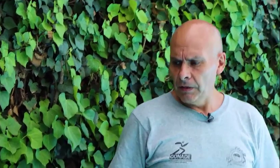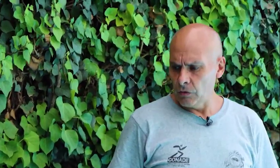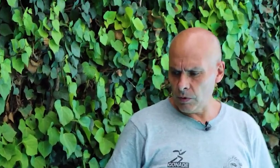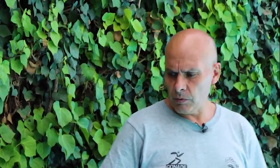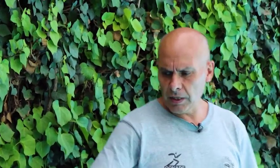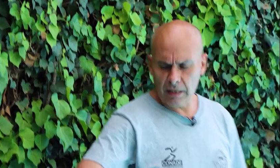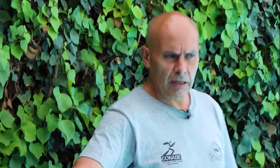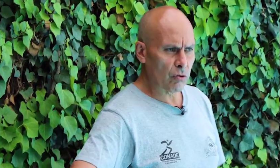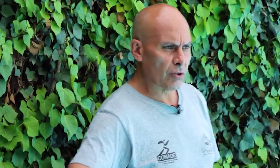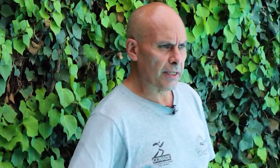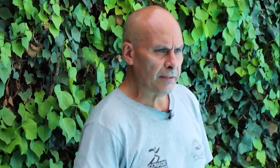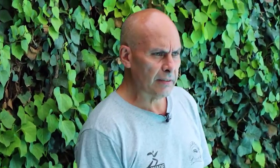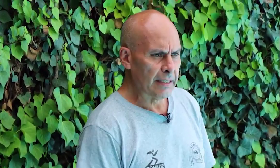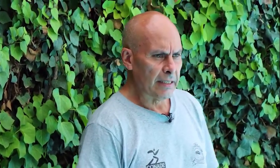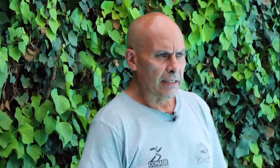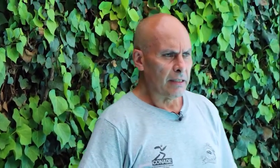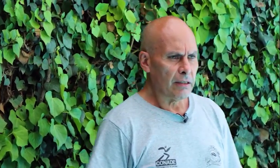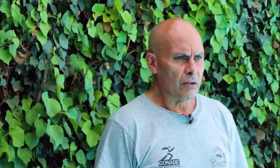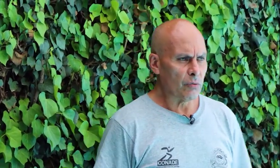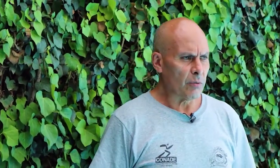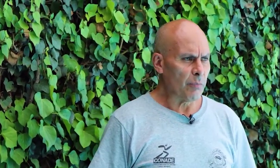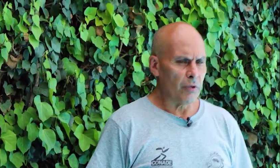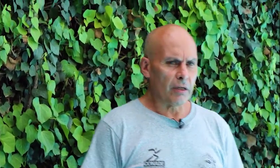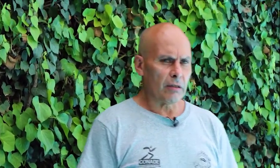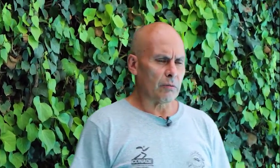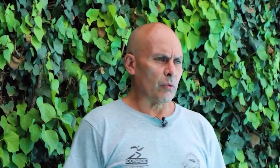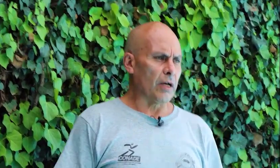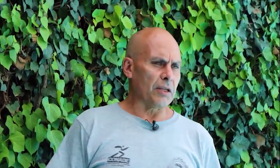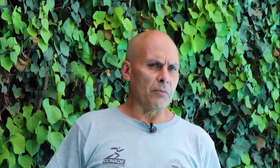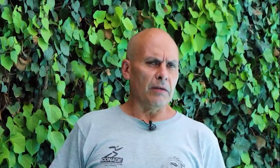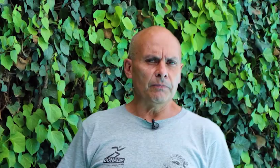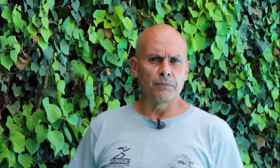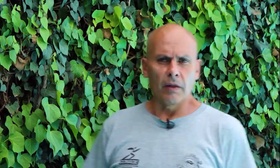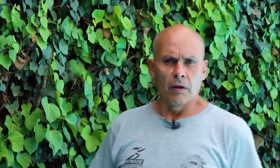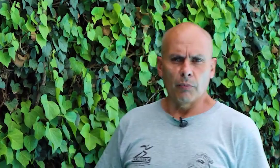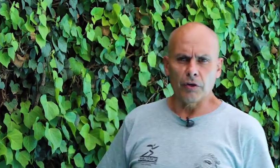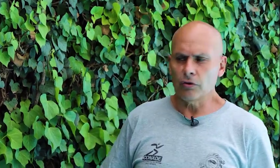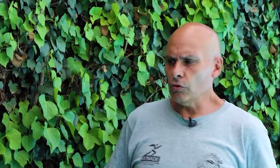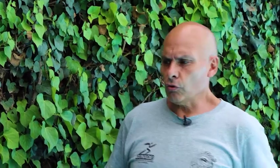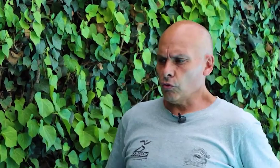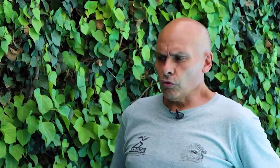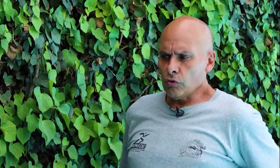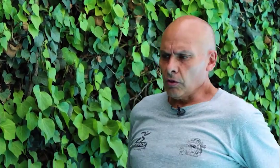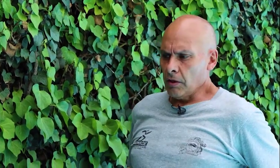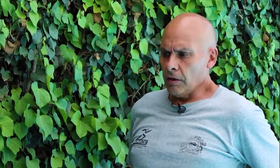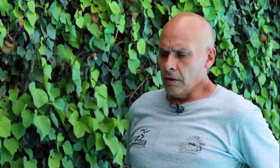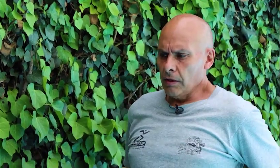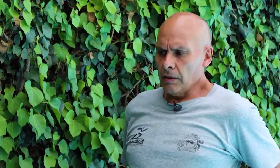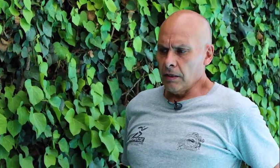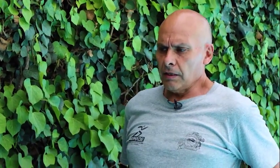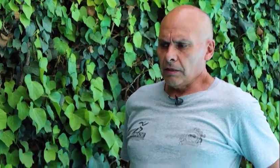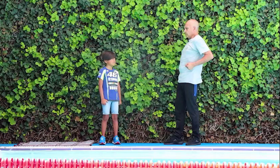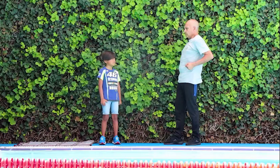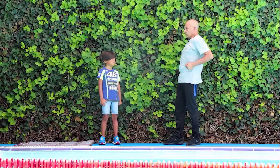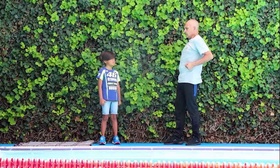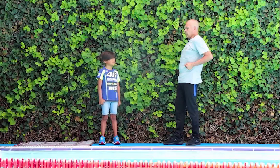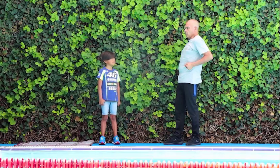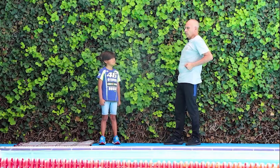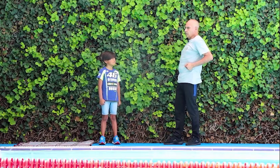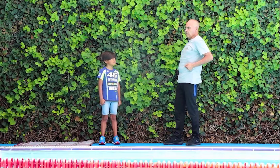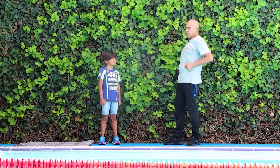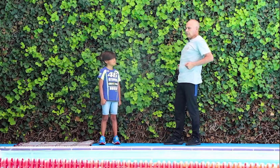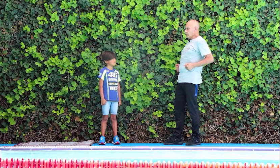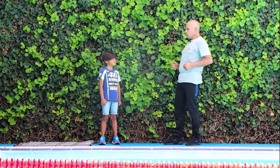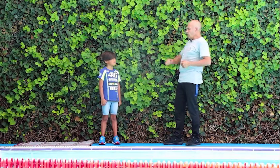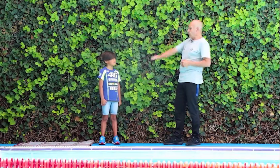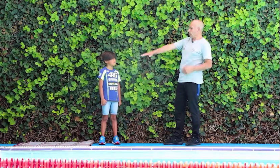Yair? Nos vamos a acostar y nos vamos a poner boca arriba, poniendo los codos en